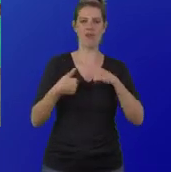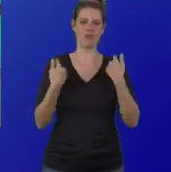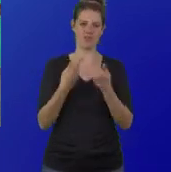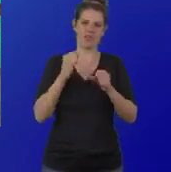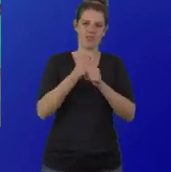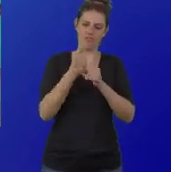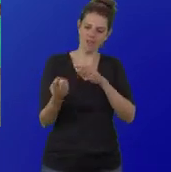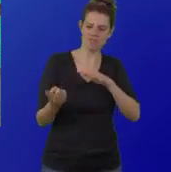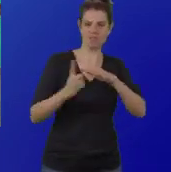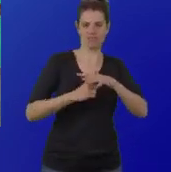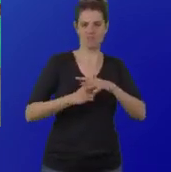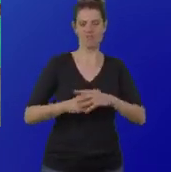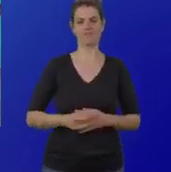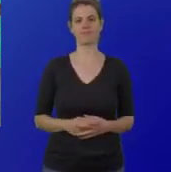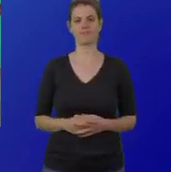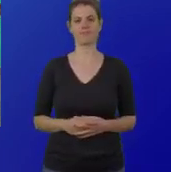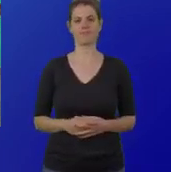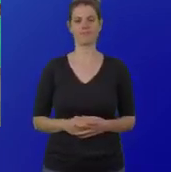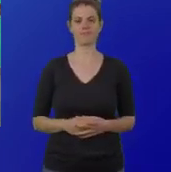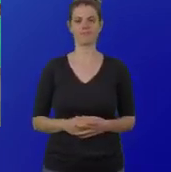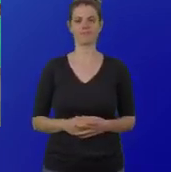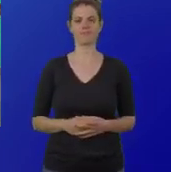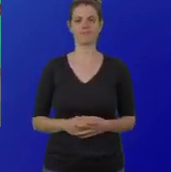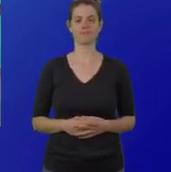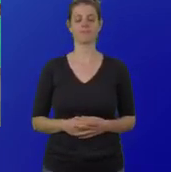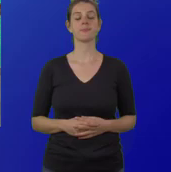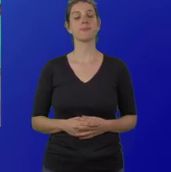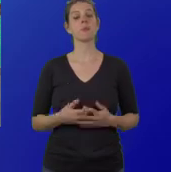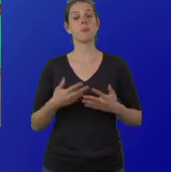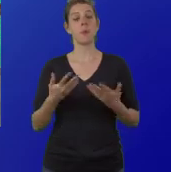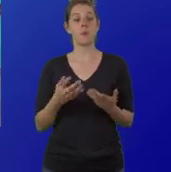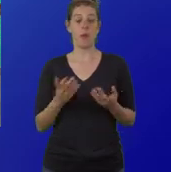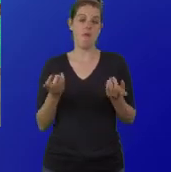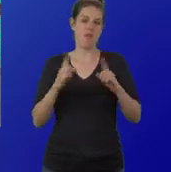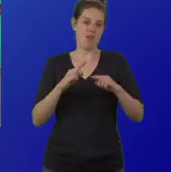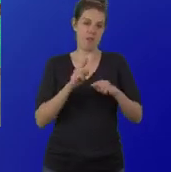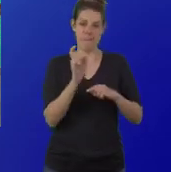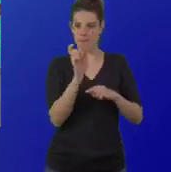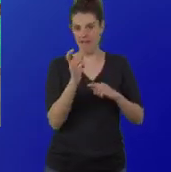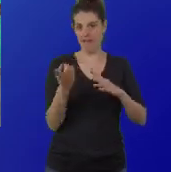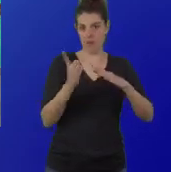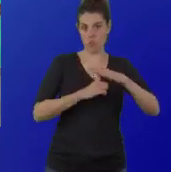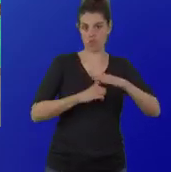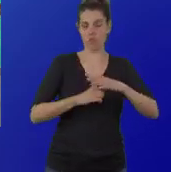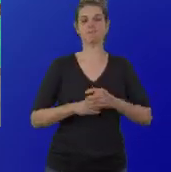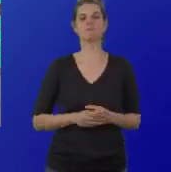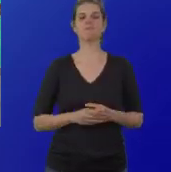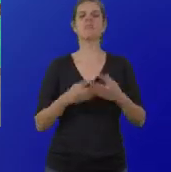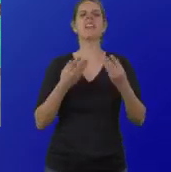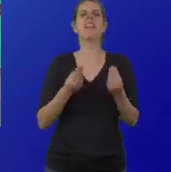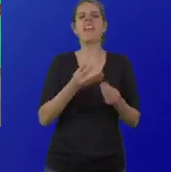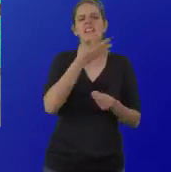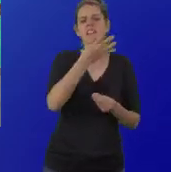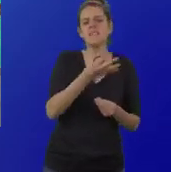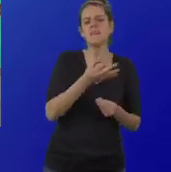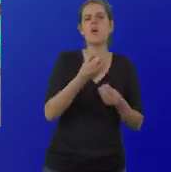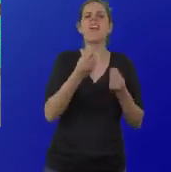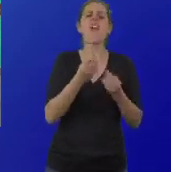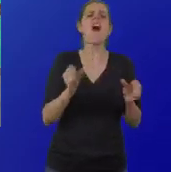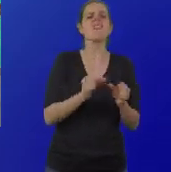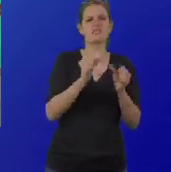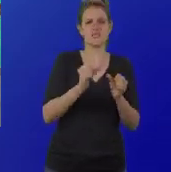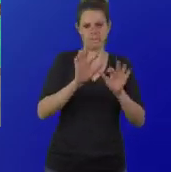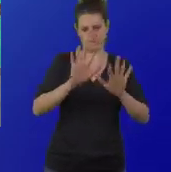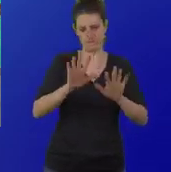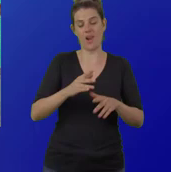las alternativas que le estamos dando para incluir. Cuando nosotros volvemos al término inclusión, ¿qué decimos y qué hacemos?